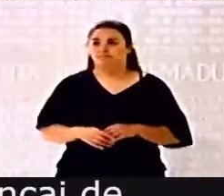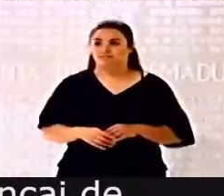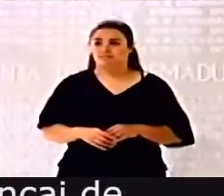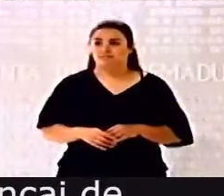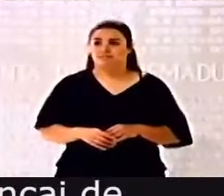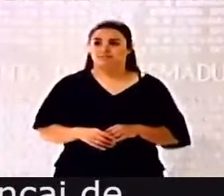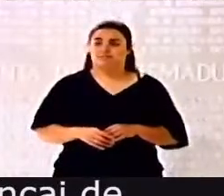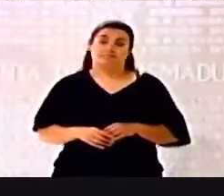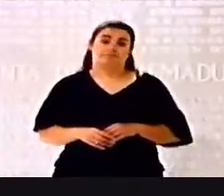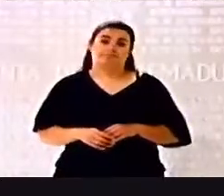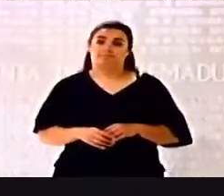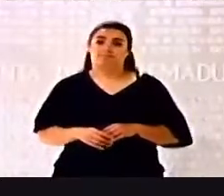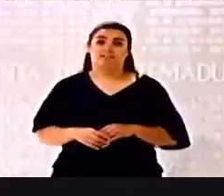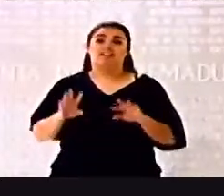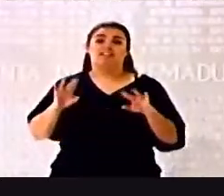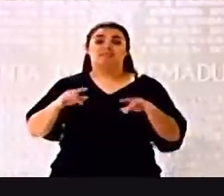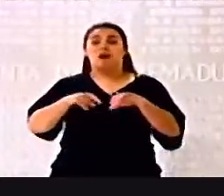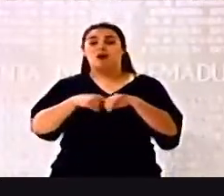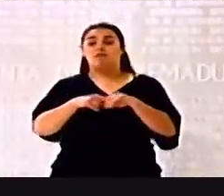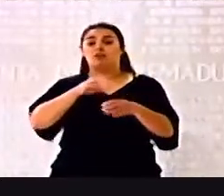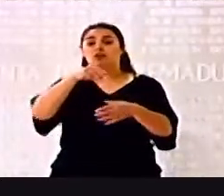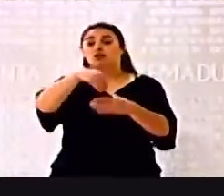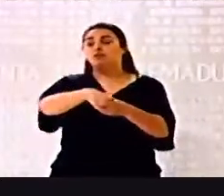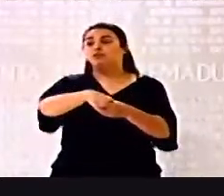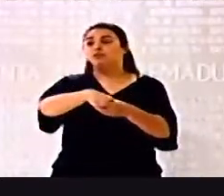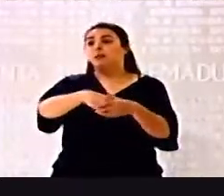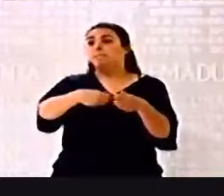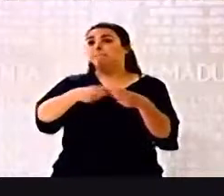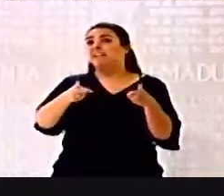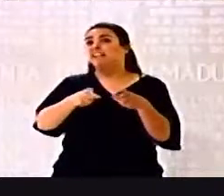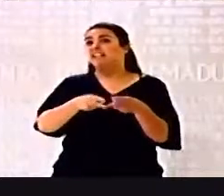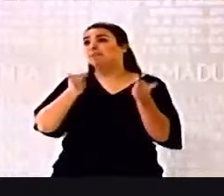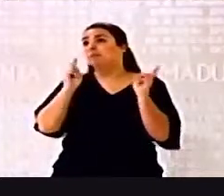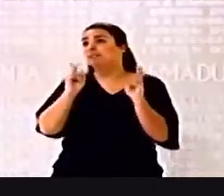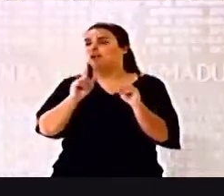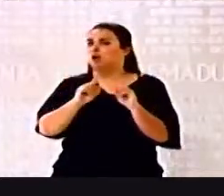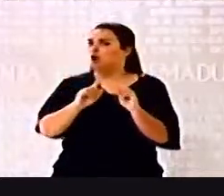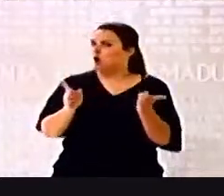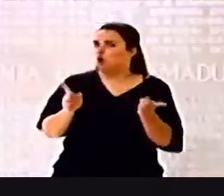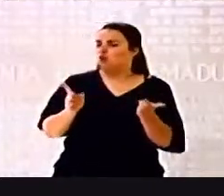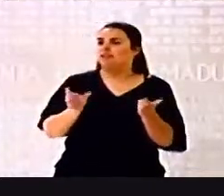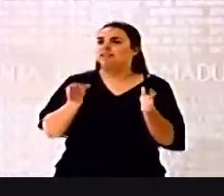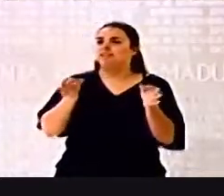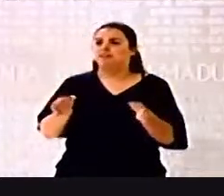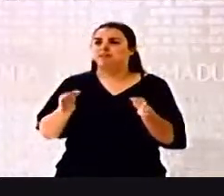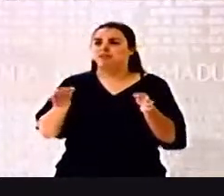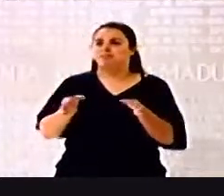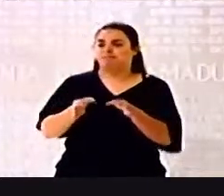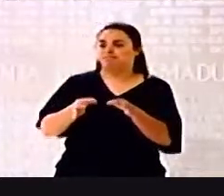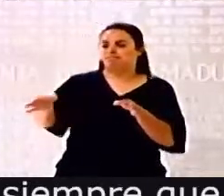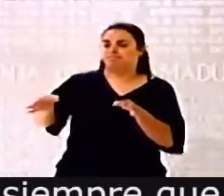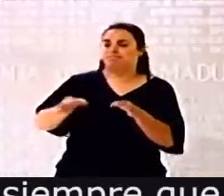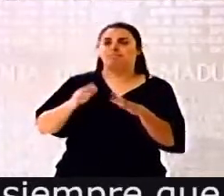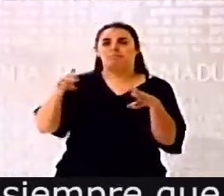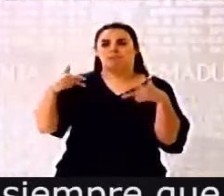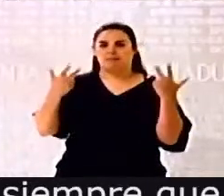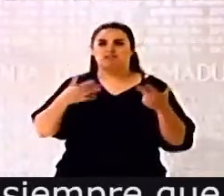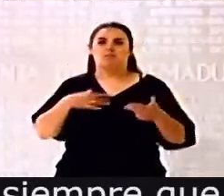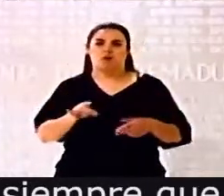Y no entramos tampoco en el aforo que permita la piscina, siempre que se permita ese distanciamiento